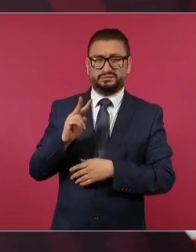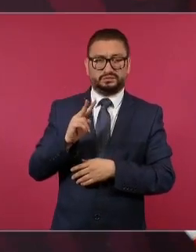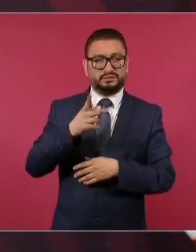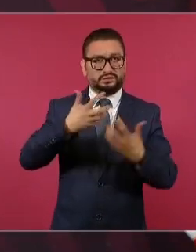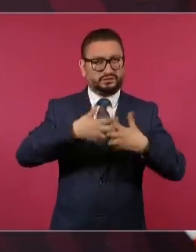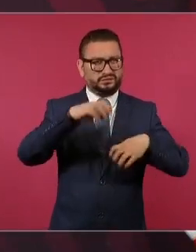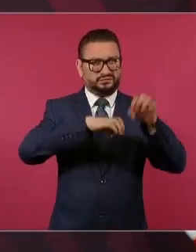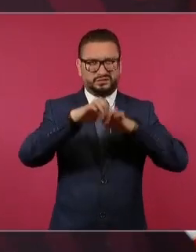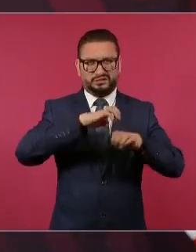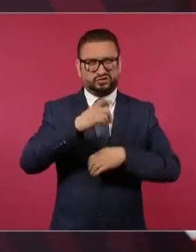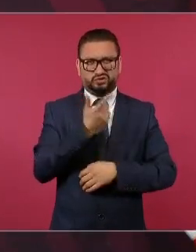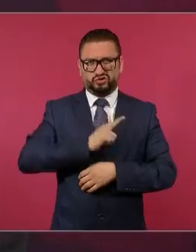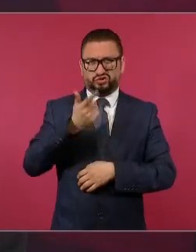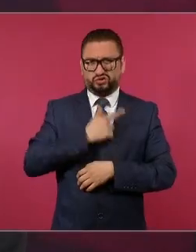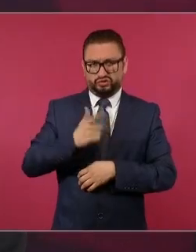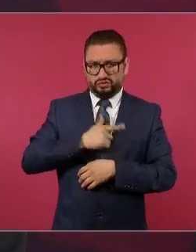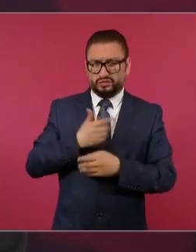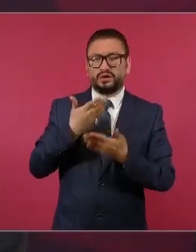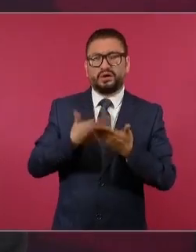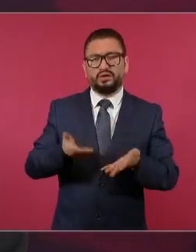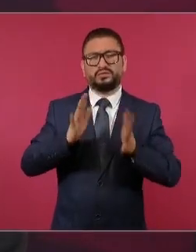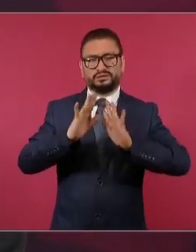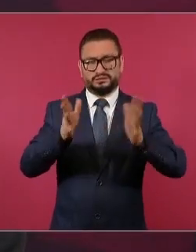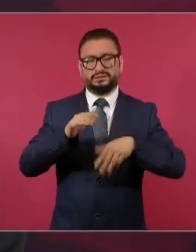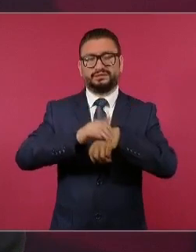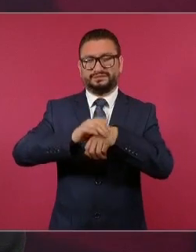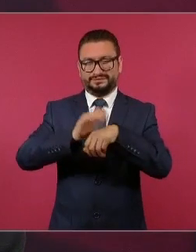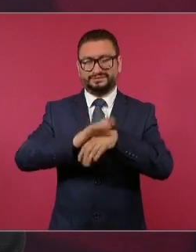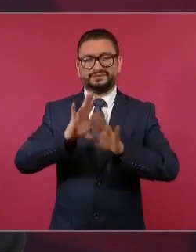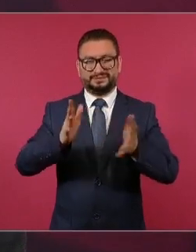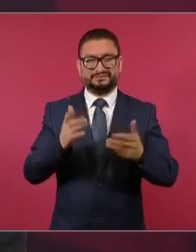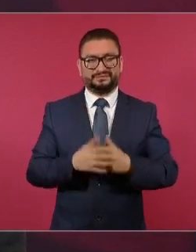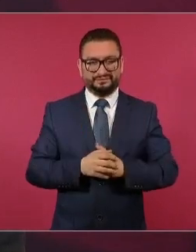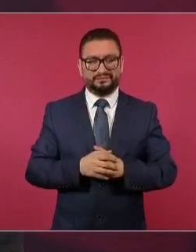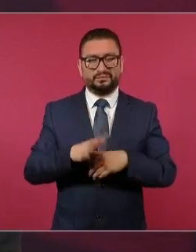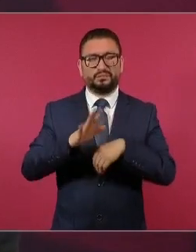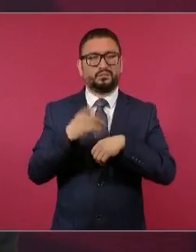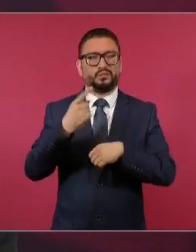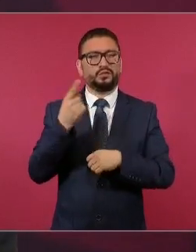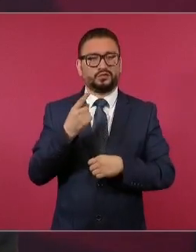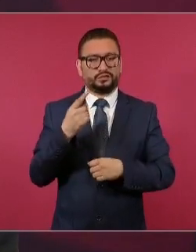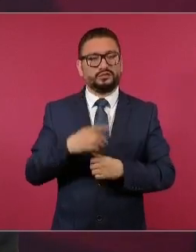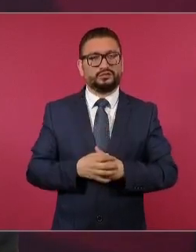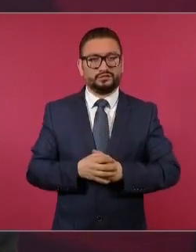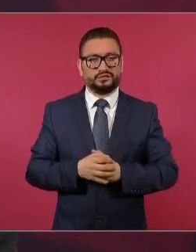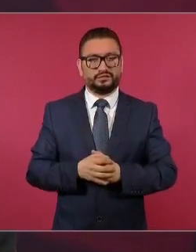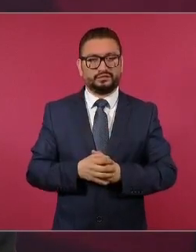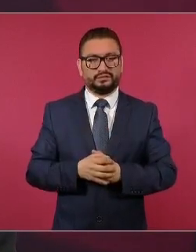las empresas, pero ahora sí ya son amigos, porque